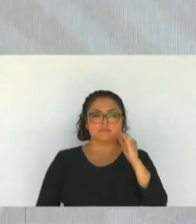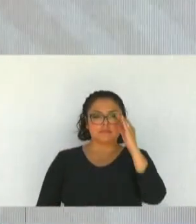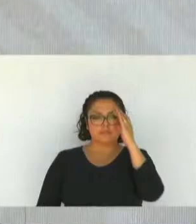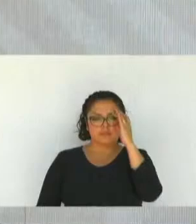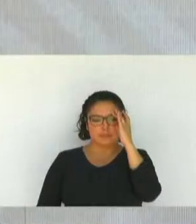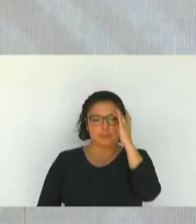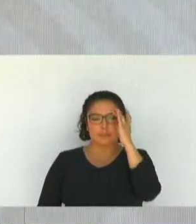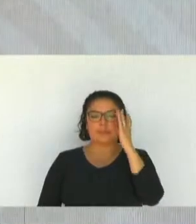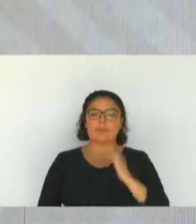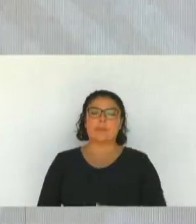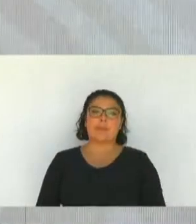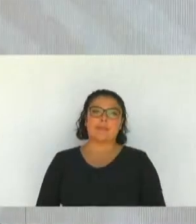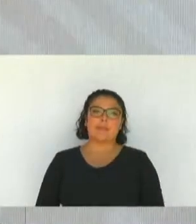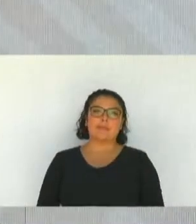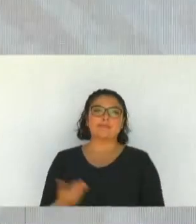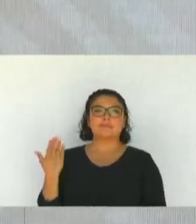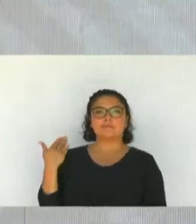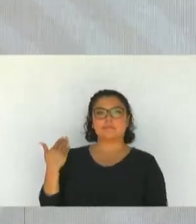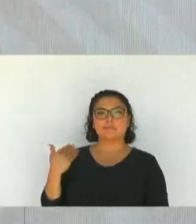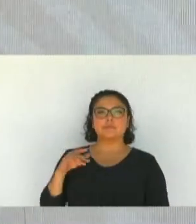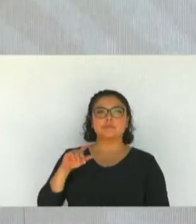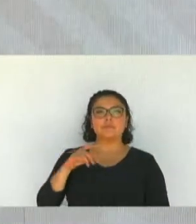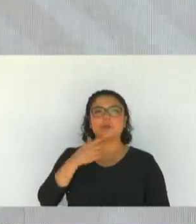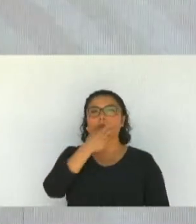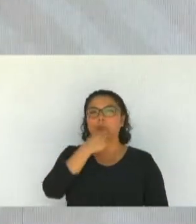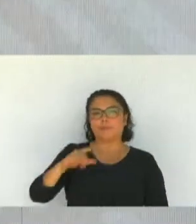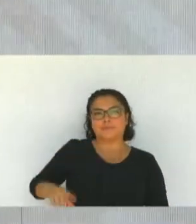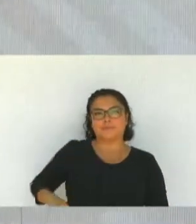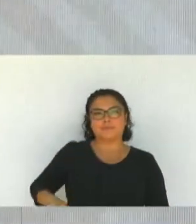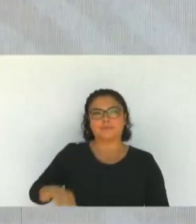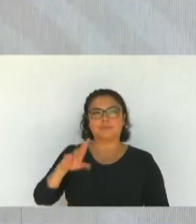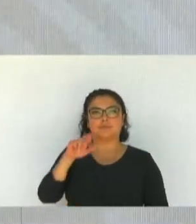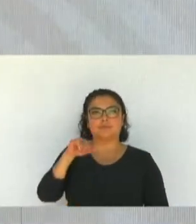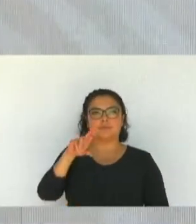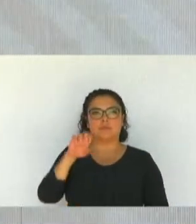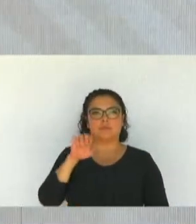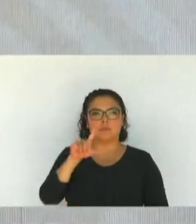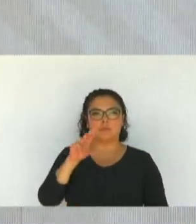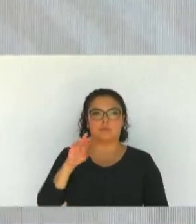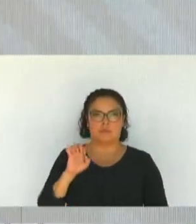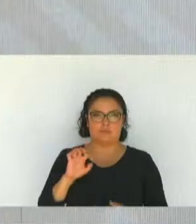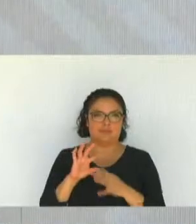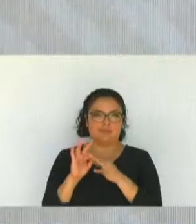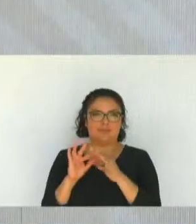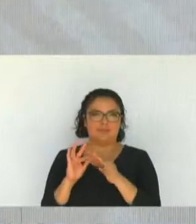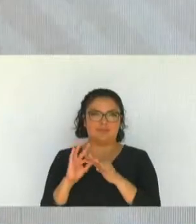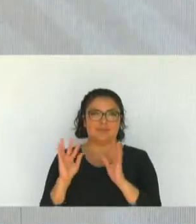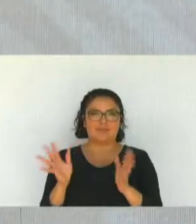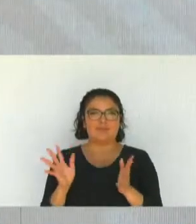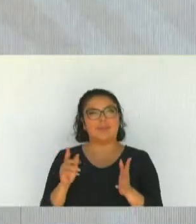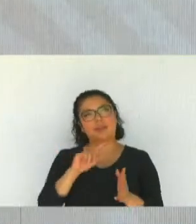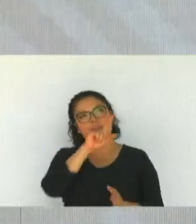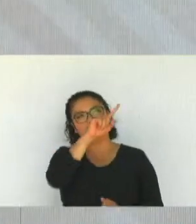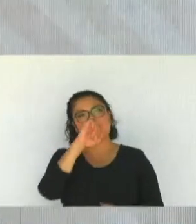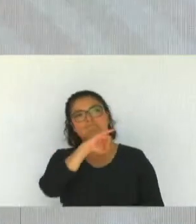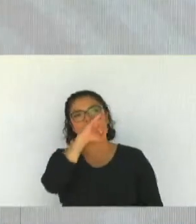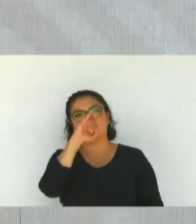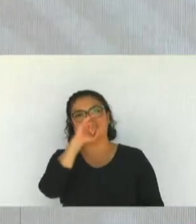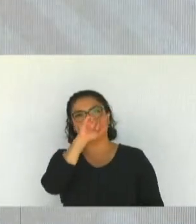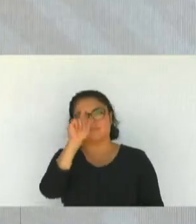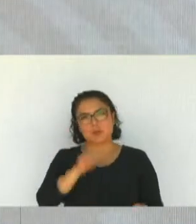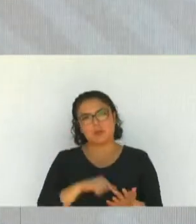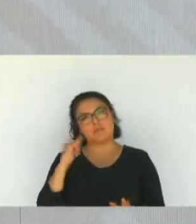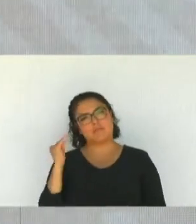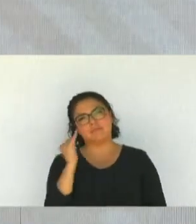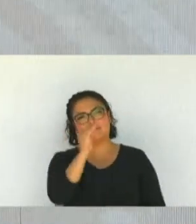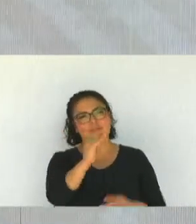esto. Lo decía el gobernador Riquelme y se lo agradezco, ese recuerdo de la visita a la Hacienda de Guadalupe, porque sí, la